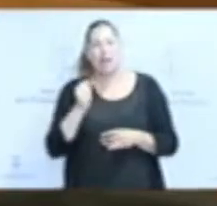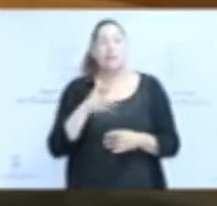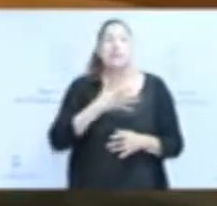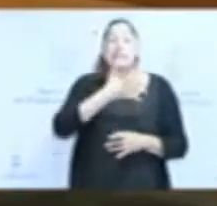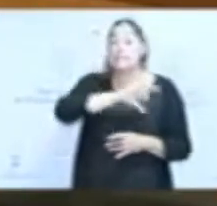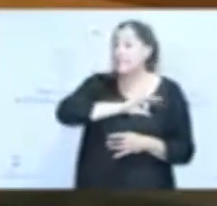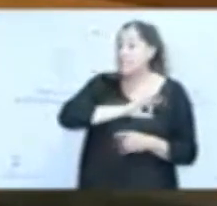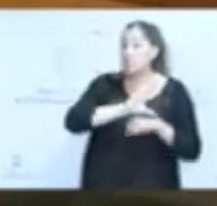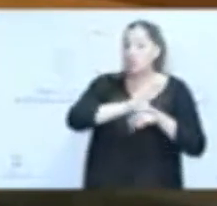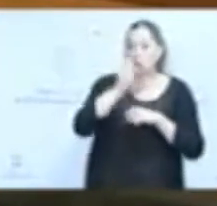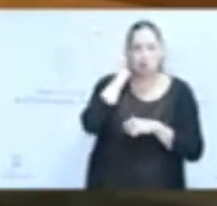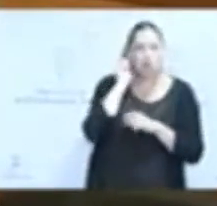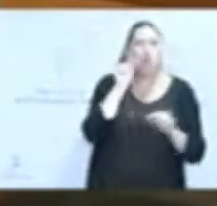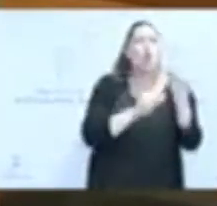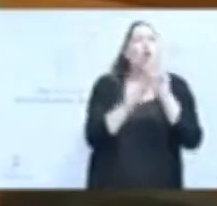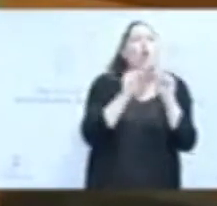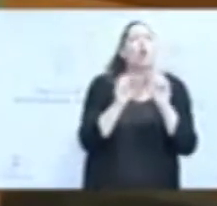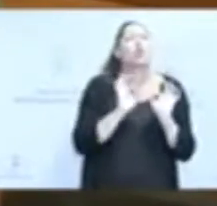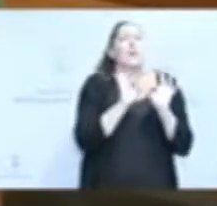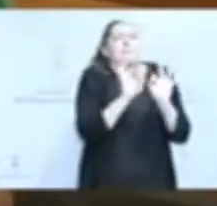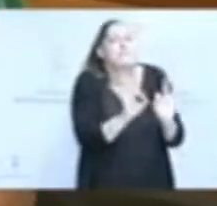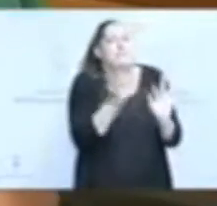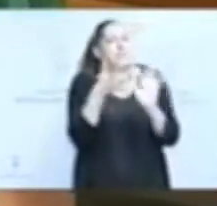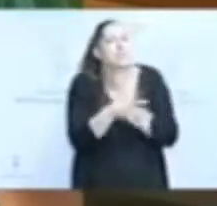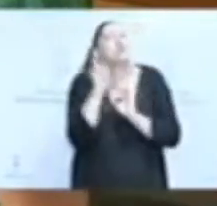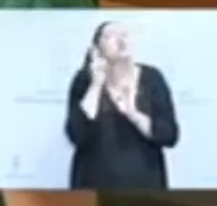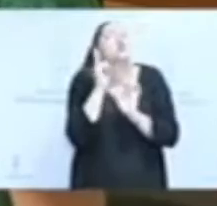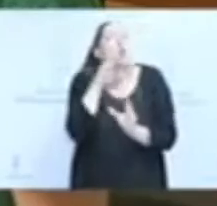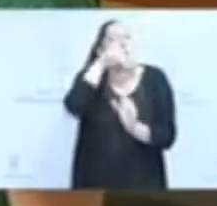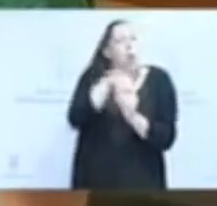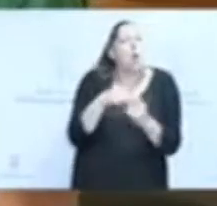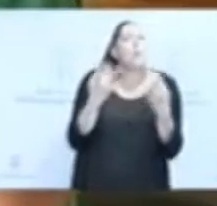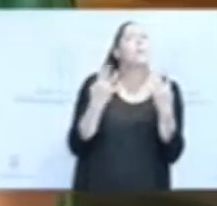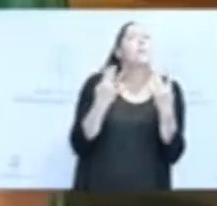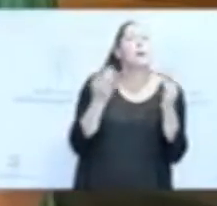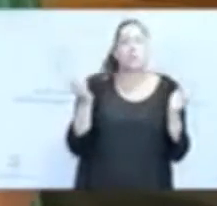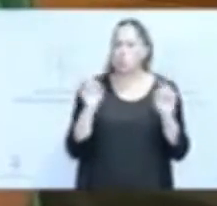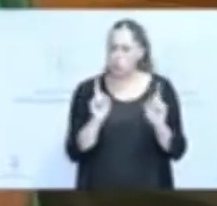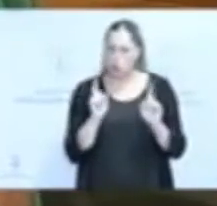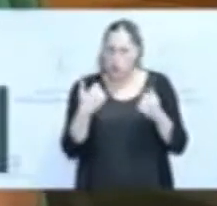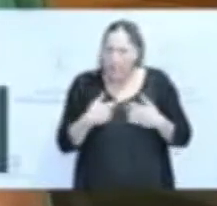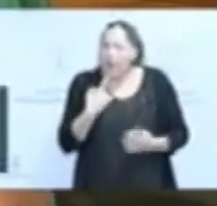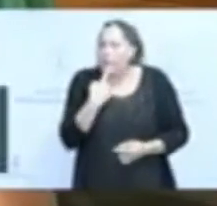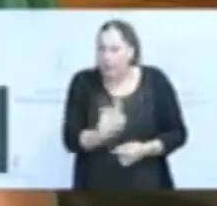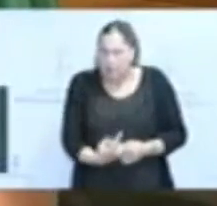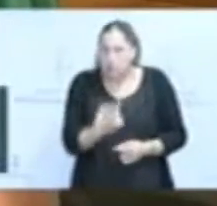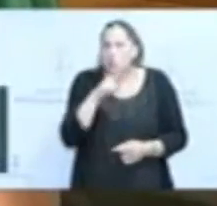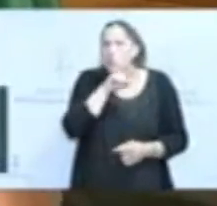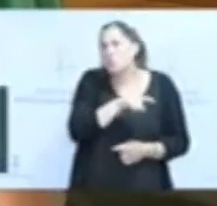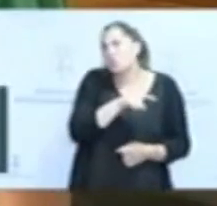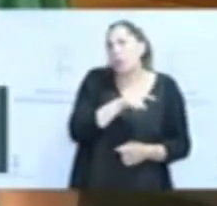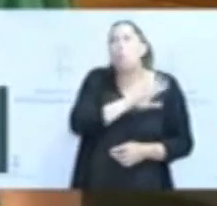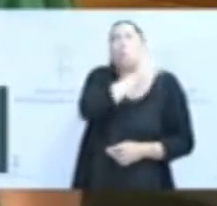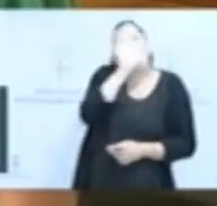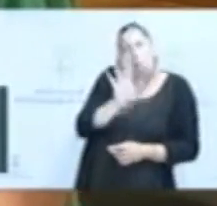la contaminación no solo es aire, no solo está en el aire, y en alguna ocasión se lo he dicho ya. Usted parece pretender que